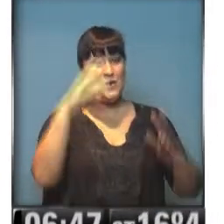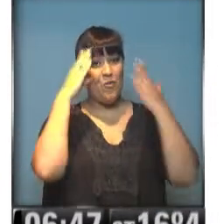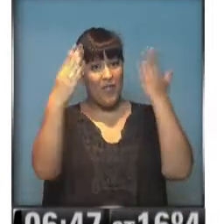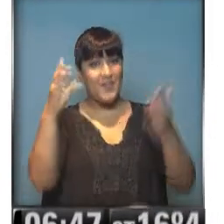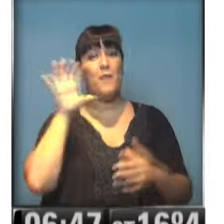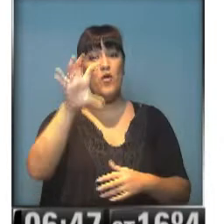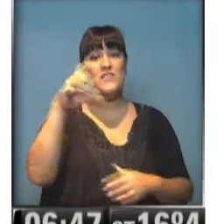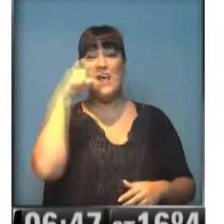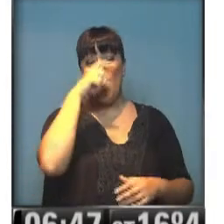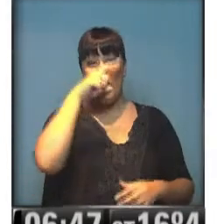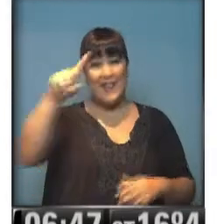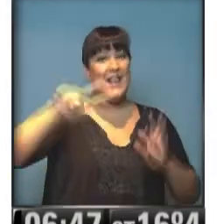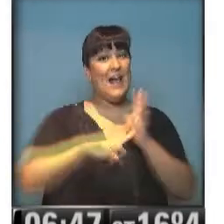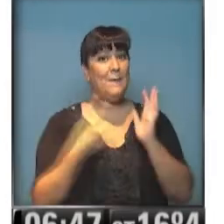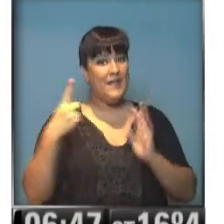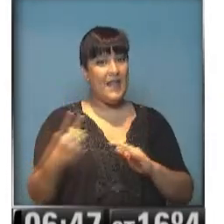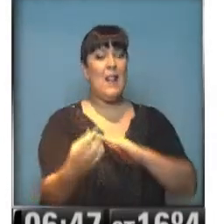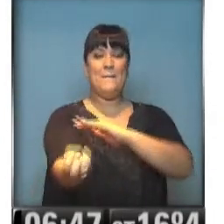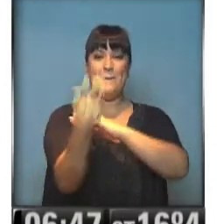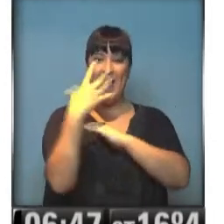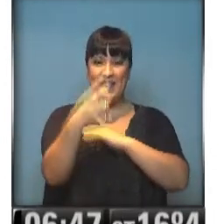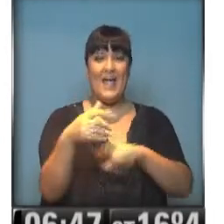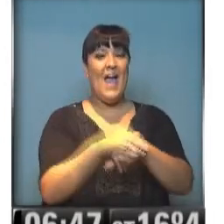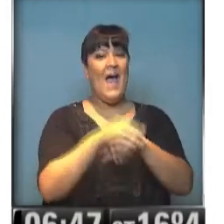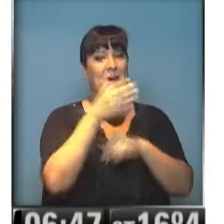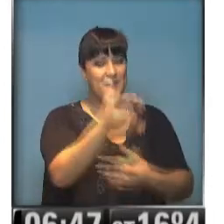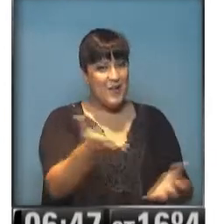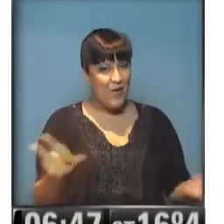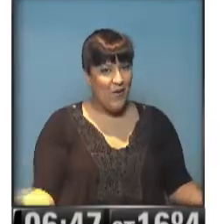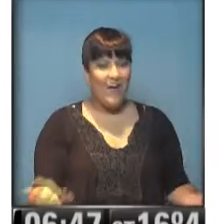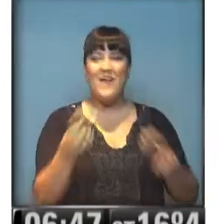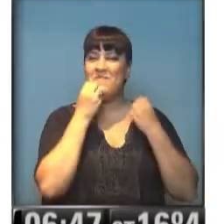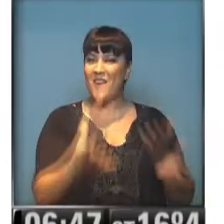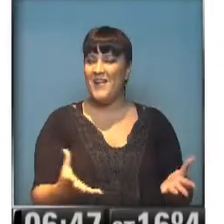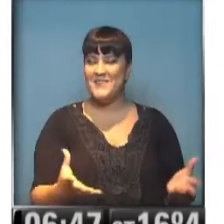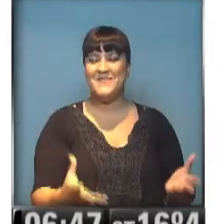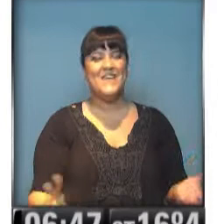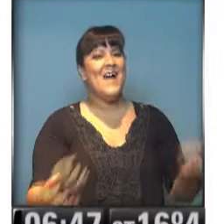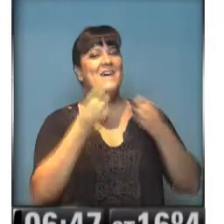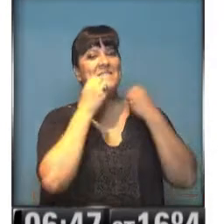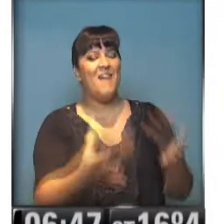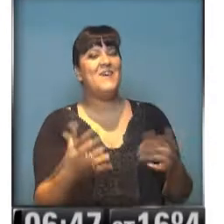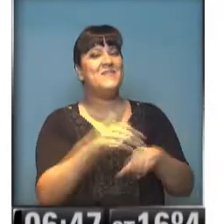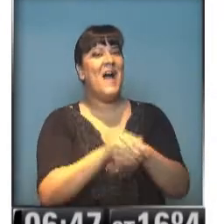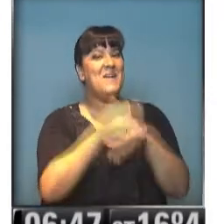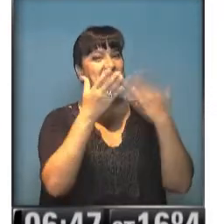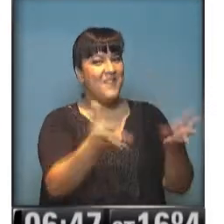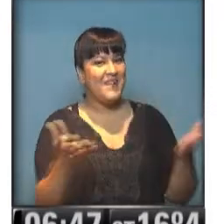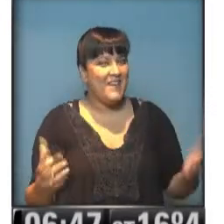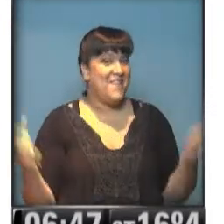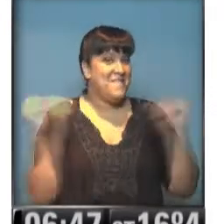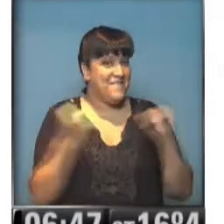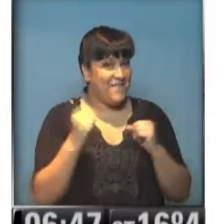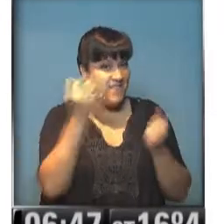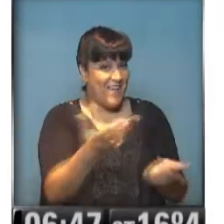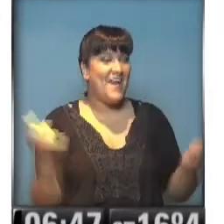Corrientes Capital, y nos envía el amigo a este precioso. ¡Ay, qué hermoso, amigo! ¿Cómo está? Que hacía frío, ¿eh?